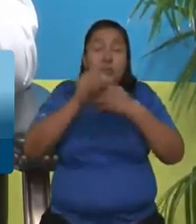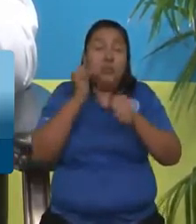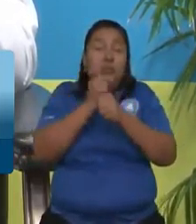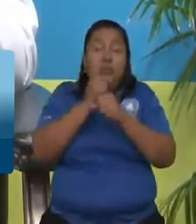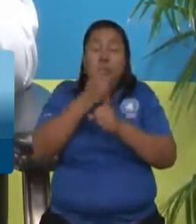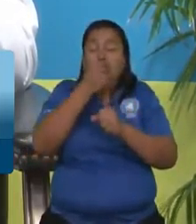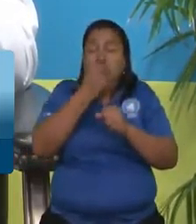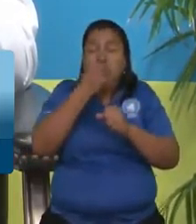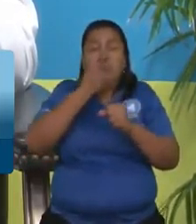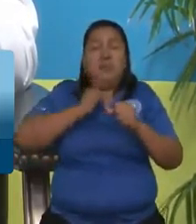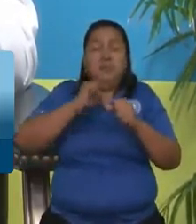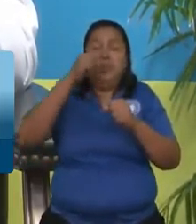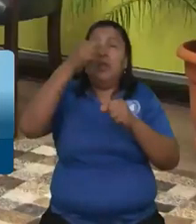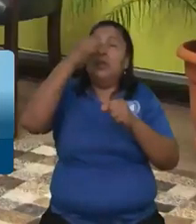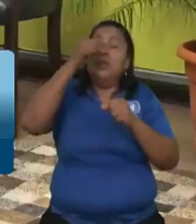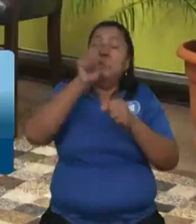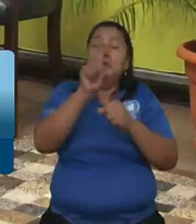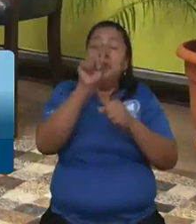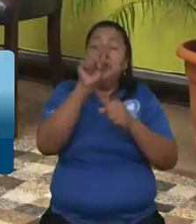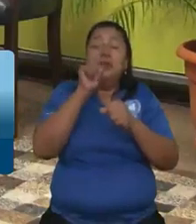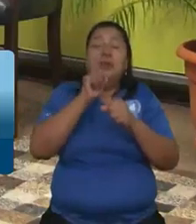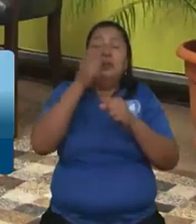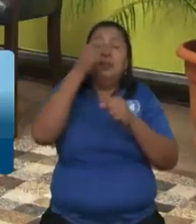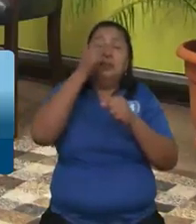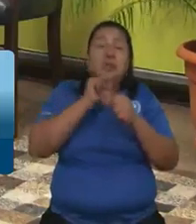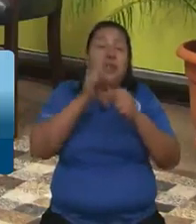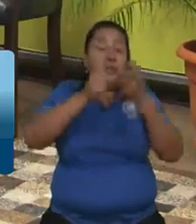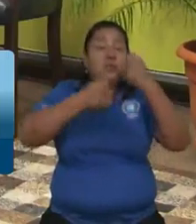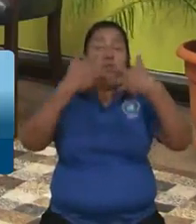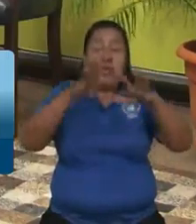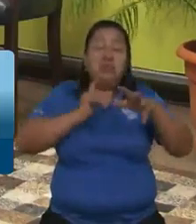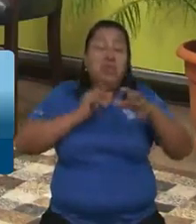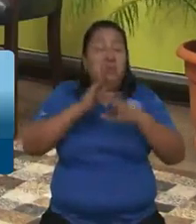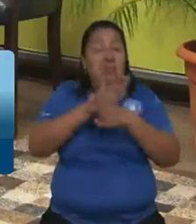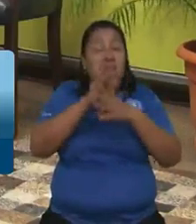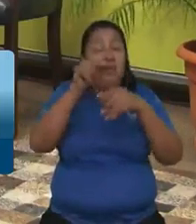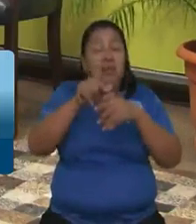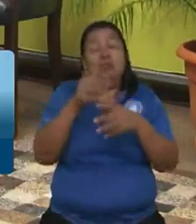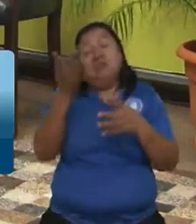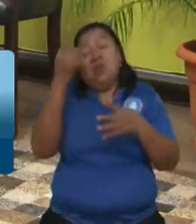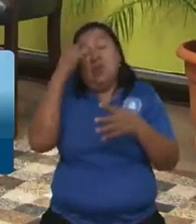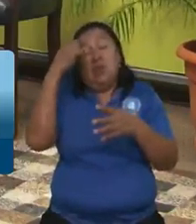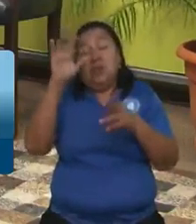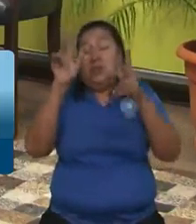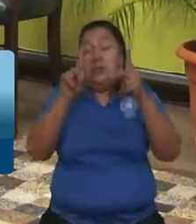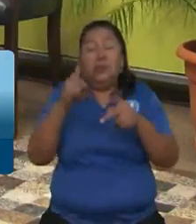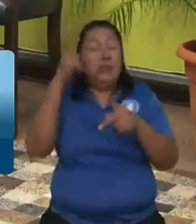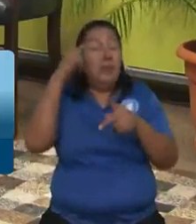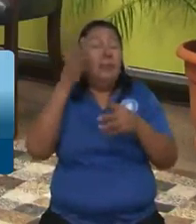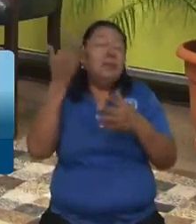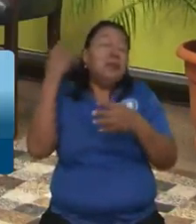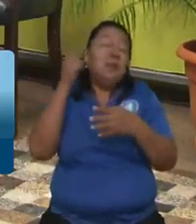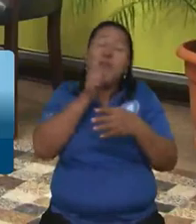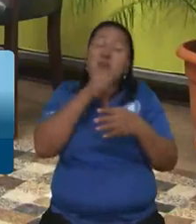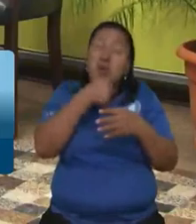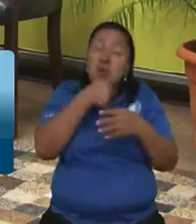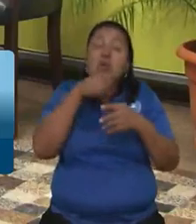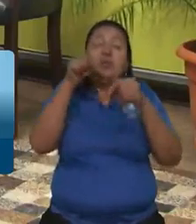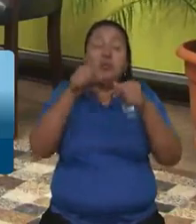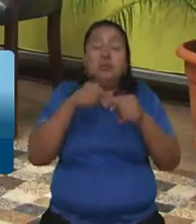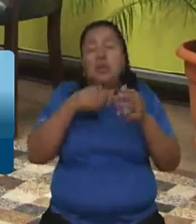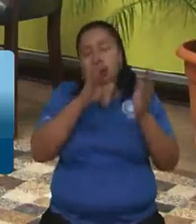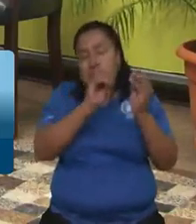entonces hay que irlo eliminando. Hasta leche le echan, algunos. O sea, son prácticas. Leche materna, igual como le echan en el